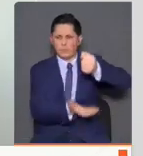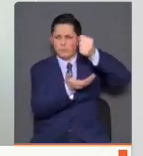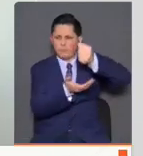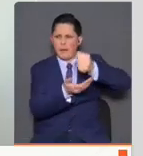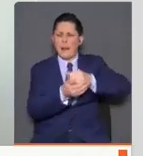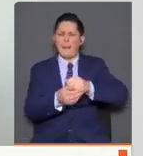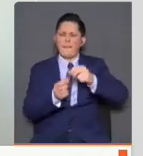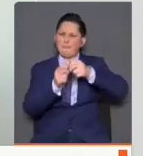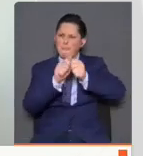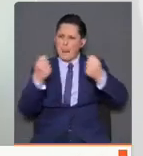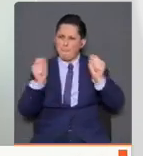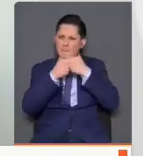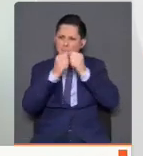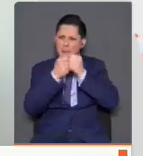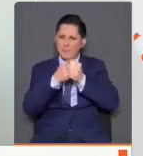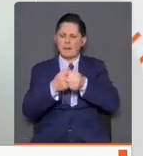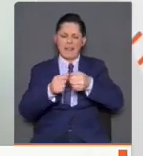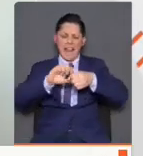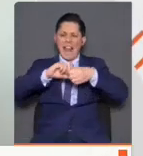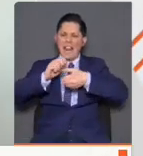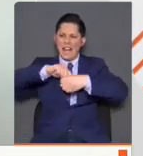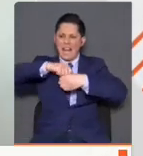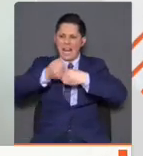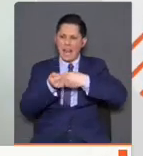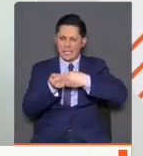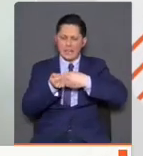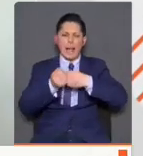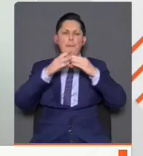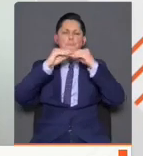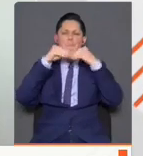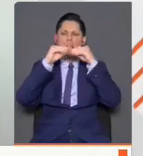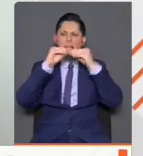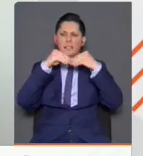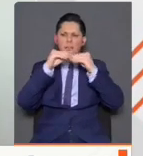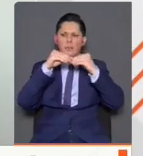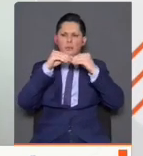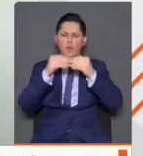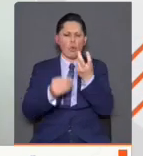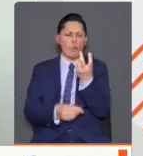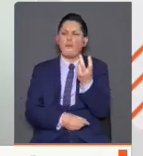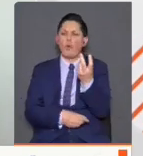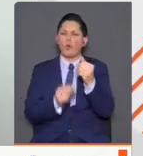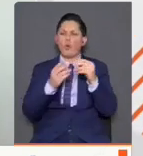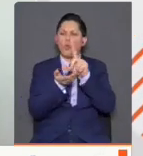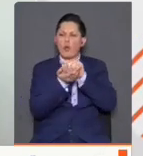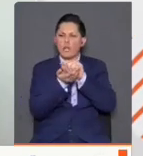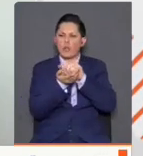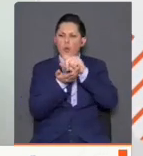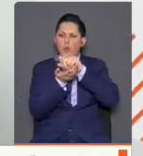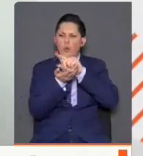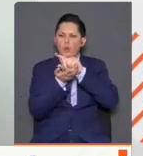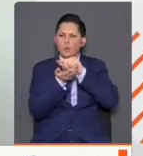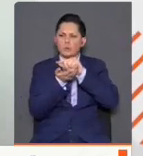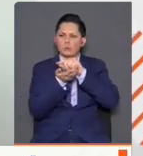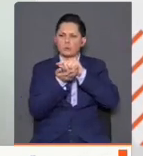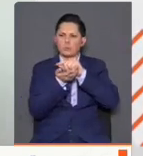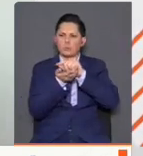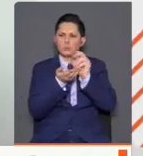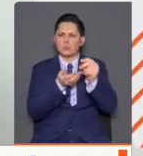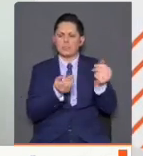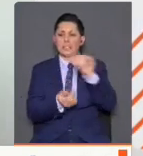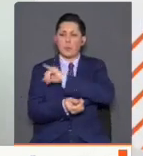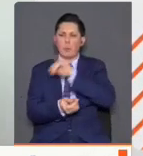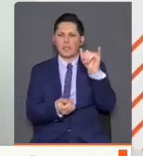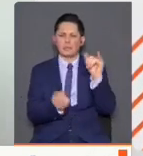papeles, cartones, latas, plástico, y puede arrasar con un nido, con un huevo, con un polluelo, y al mismo tiempo esta basura también atrae a distintos